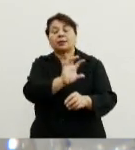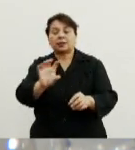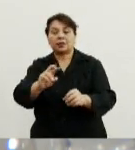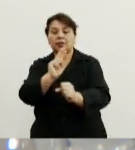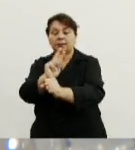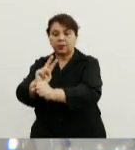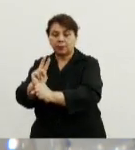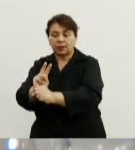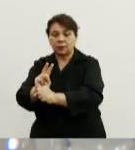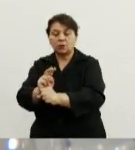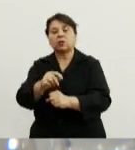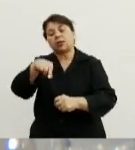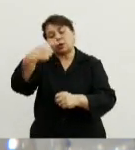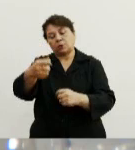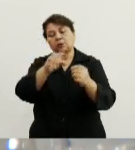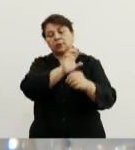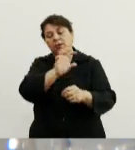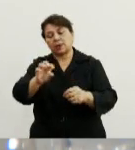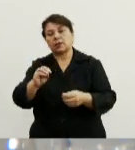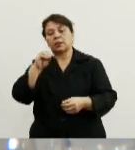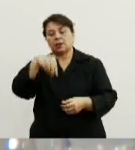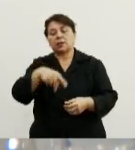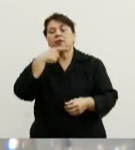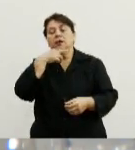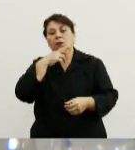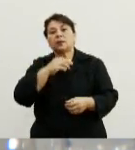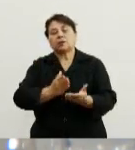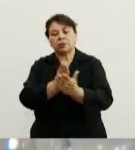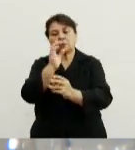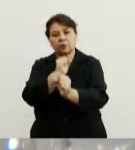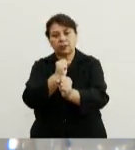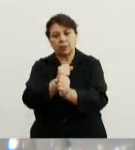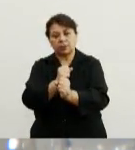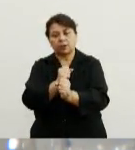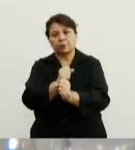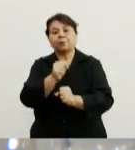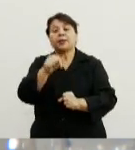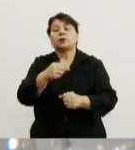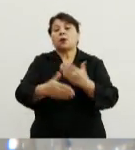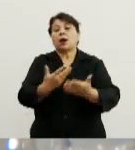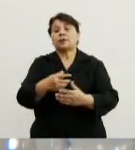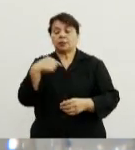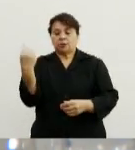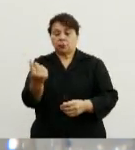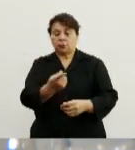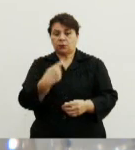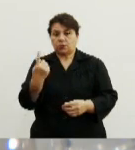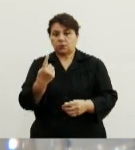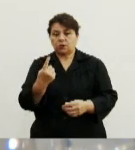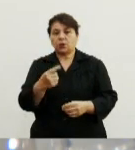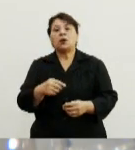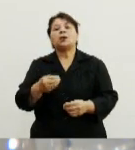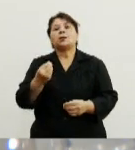diferentes áreas y sectores de nuestra provincia esto hace que en este momento nosotros no nos